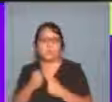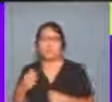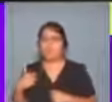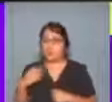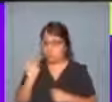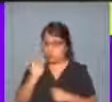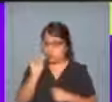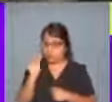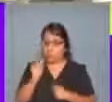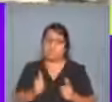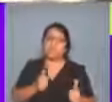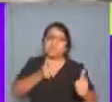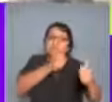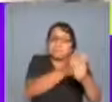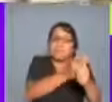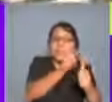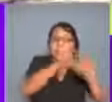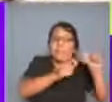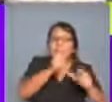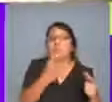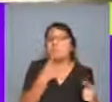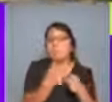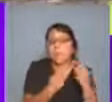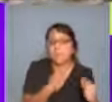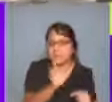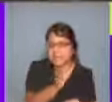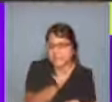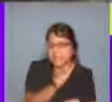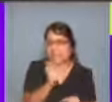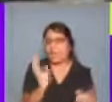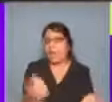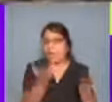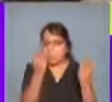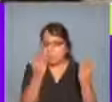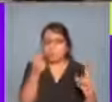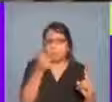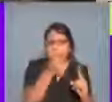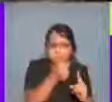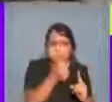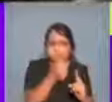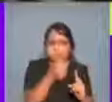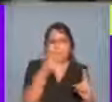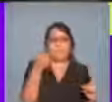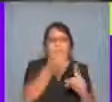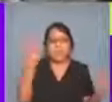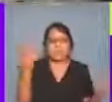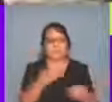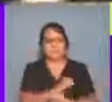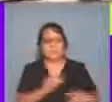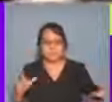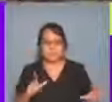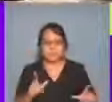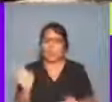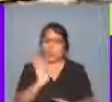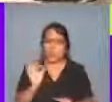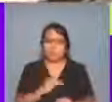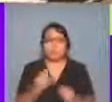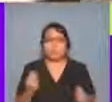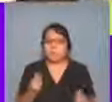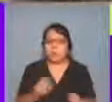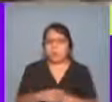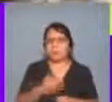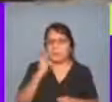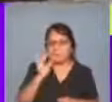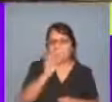la gente para poder charlar y preguntarles si sabían o no sabían de este impacto del boleto por lo menos acá que tenemos entendido que